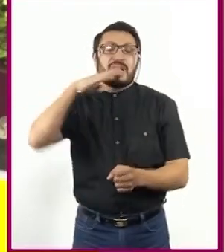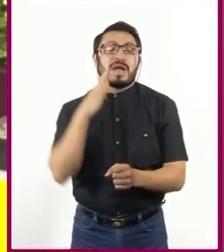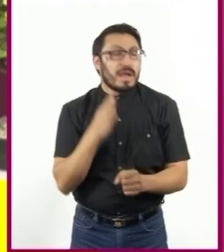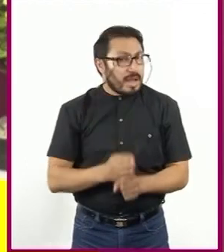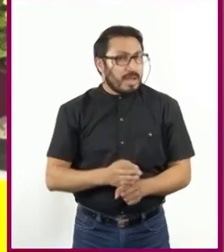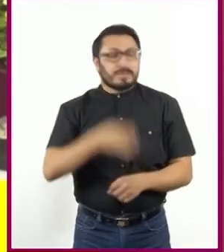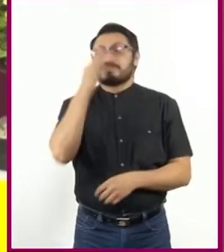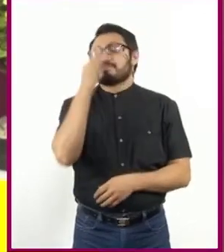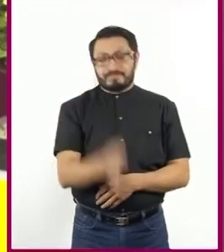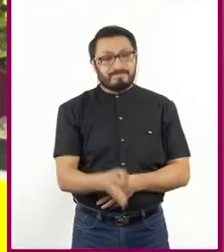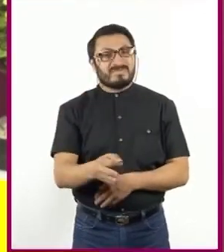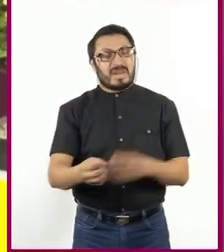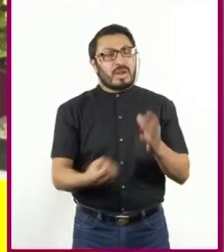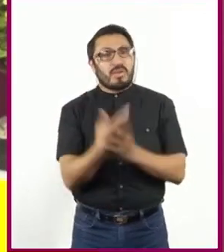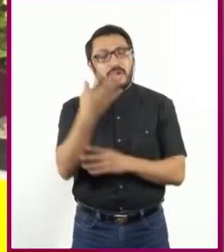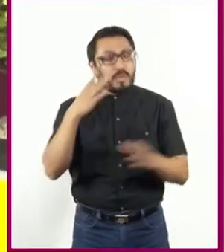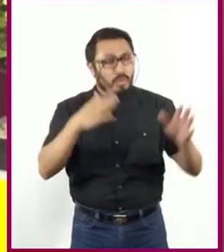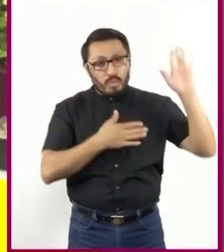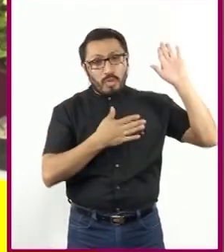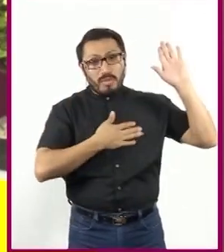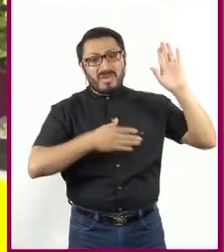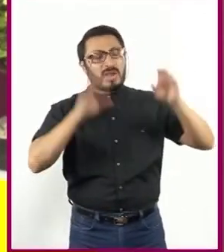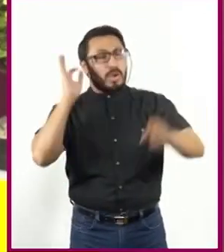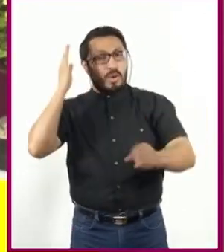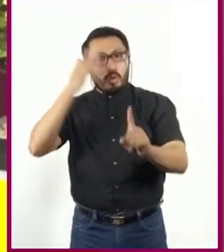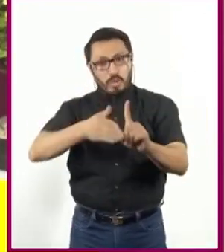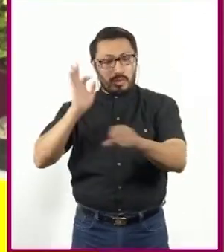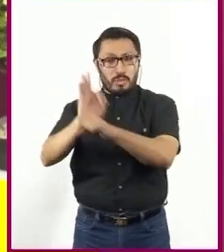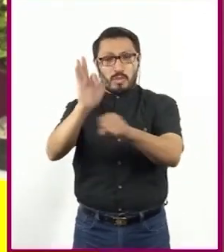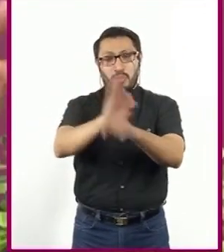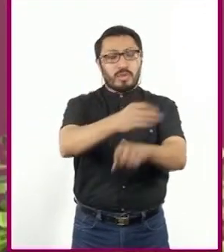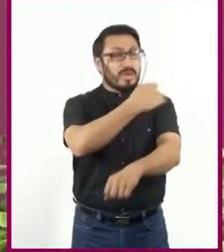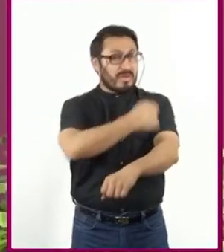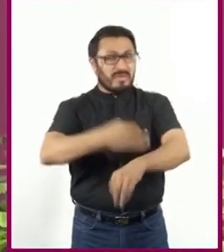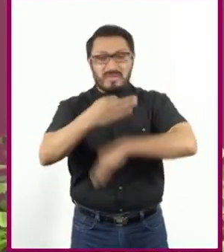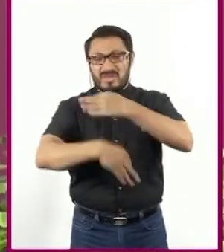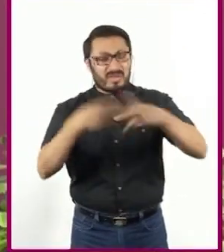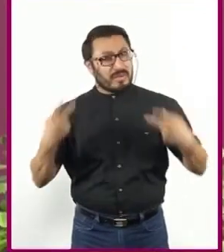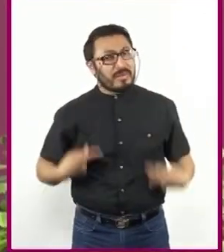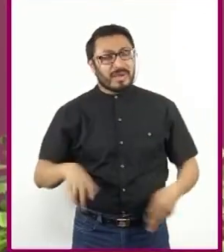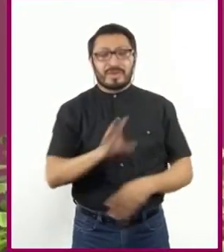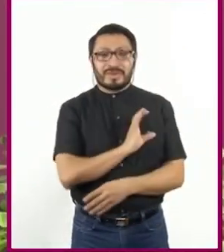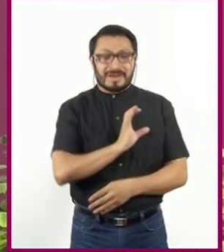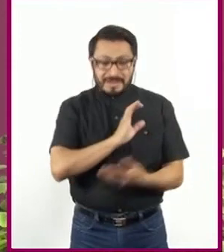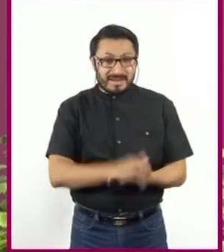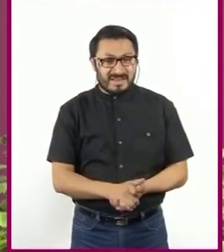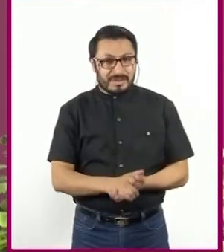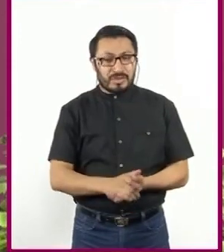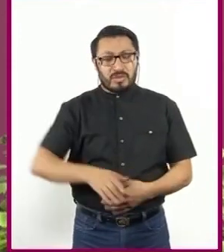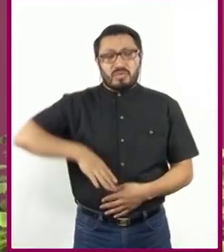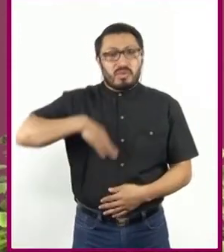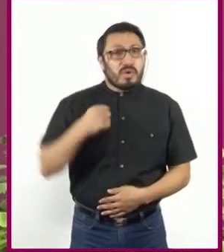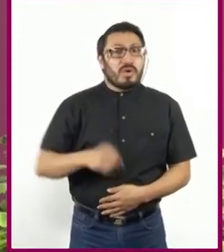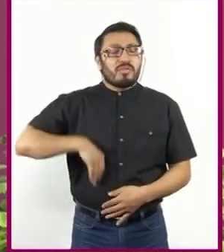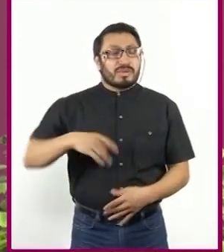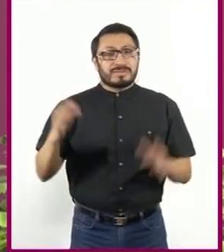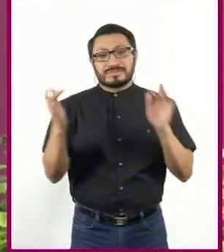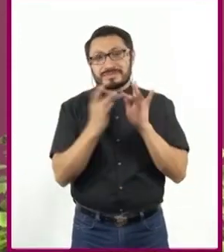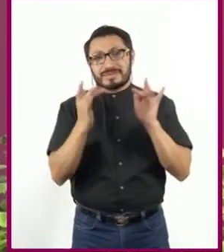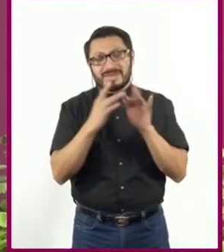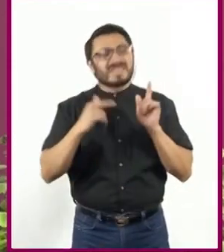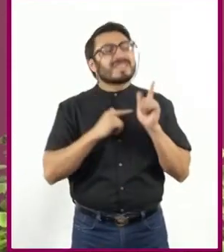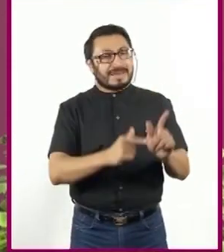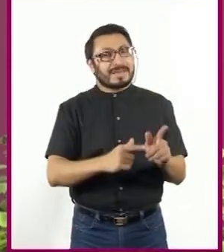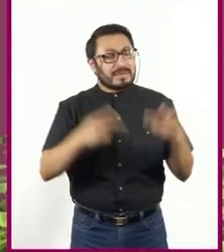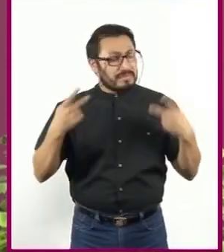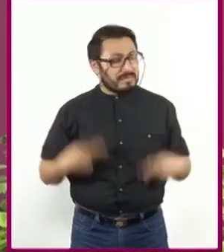responsabilidad asumir nuevos compromisos para proteger a nuestros seres queridos. Tratemos de mantener el contacto con nuestros